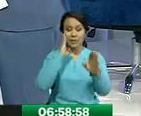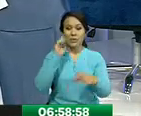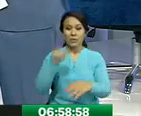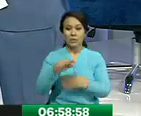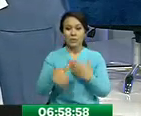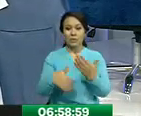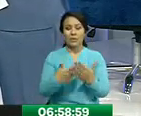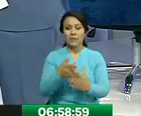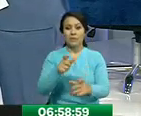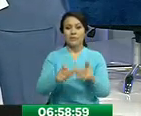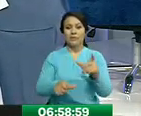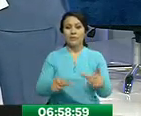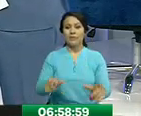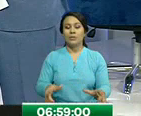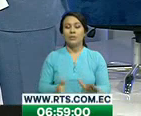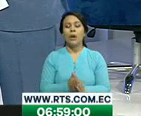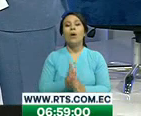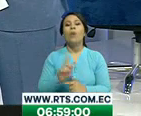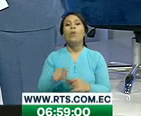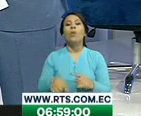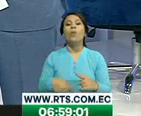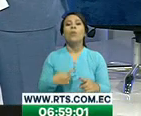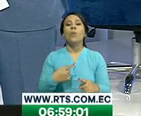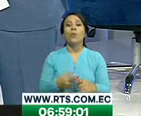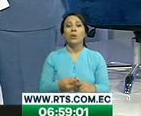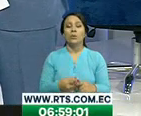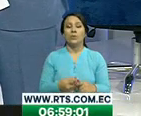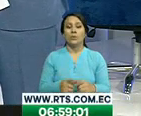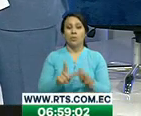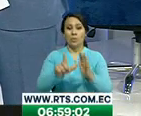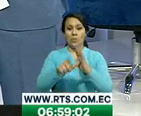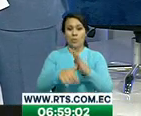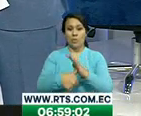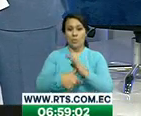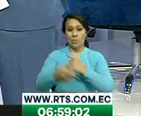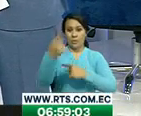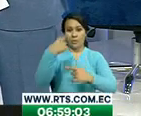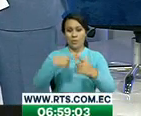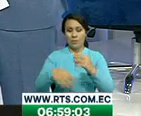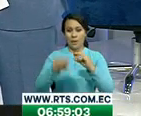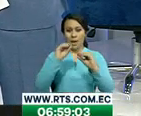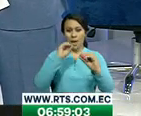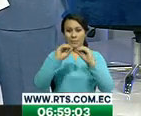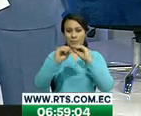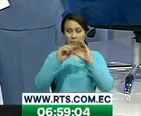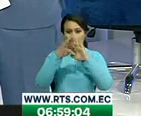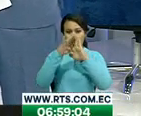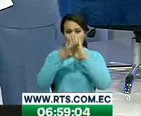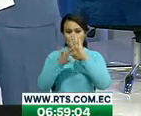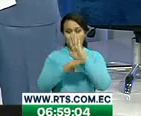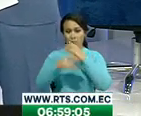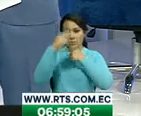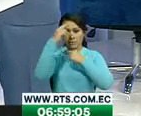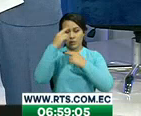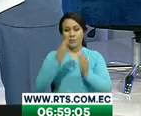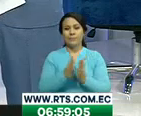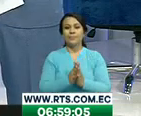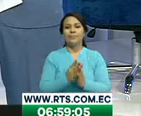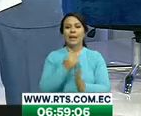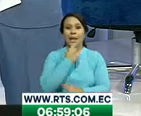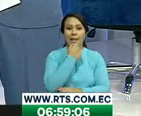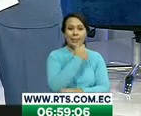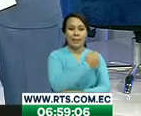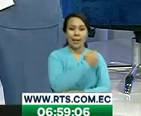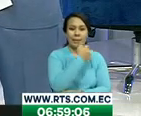amables televidentes, porque cuando volvamos más adelante, después de las informaciones que vamos a presentar ahora, en nuestra entrevista del